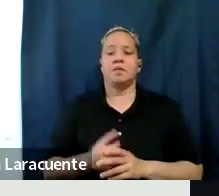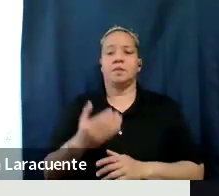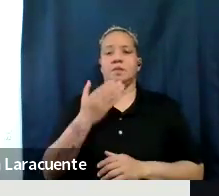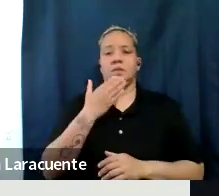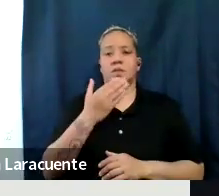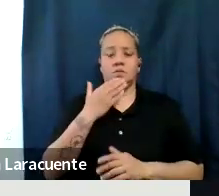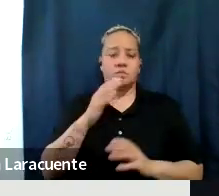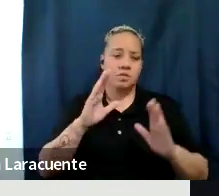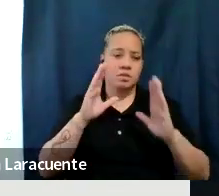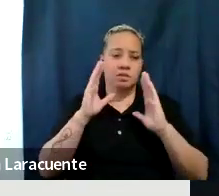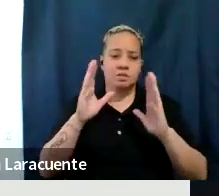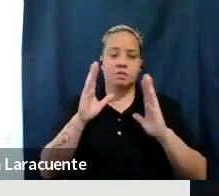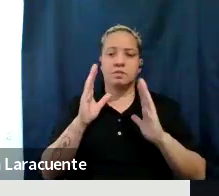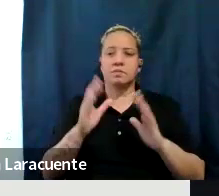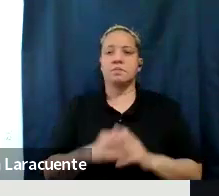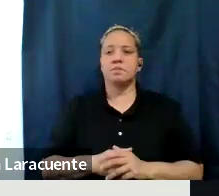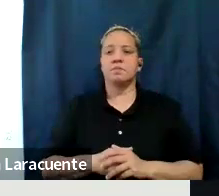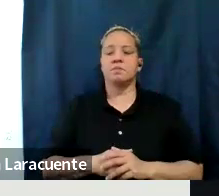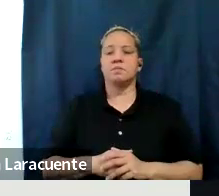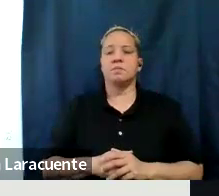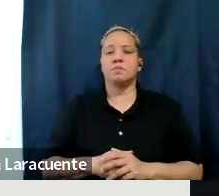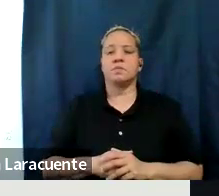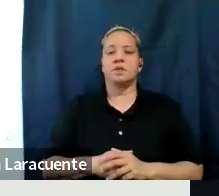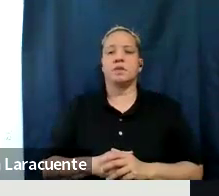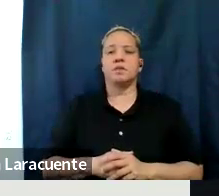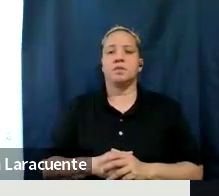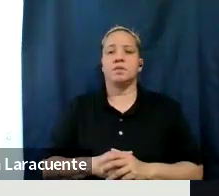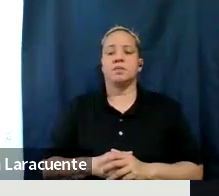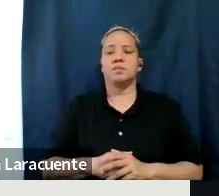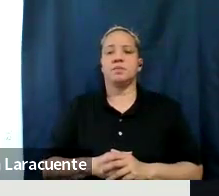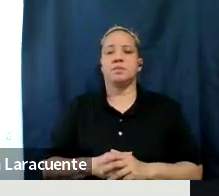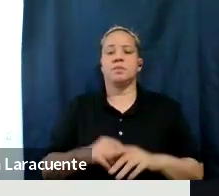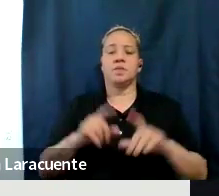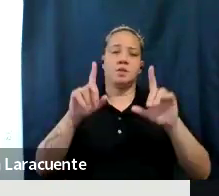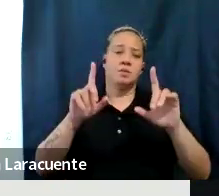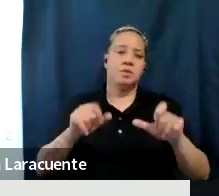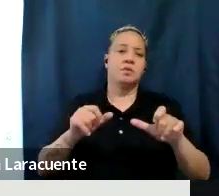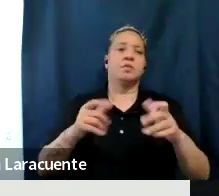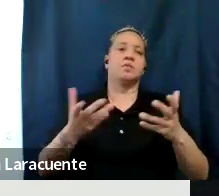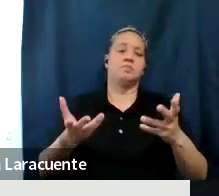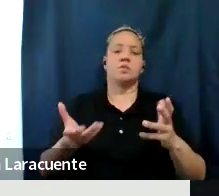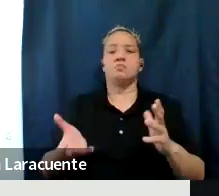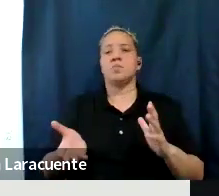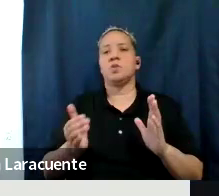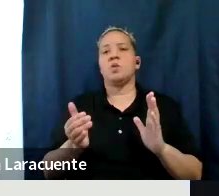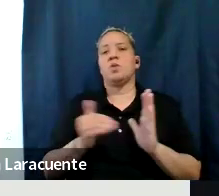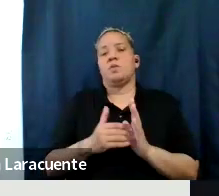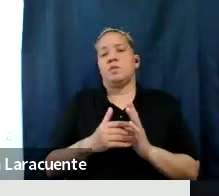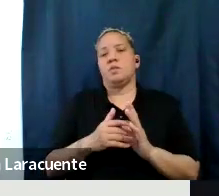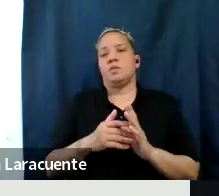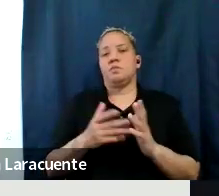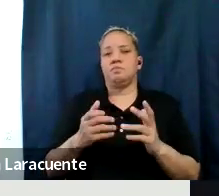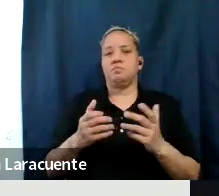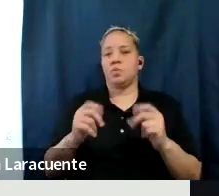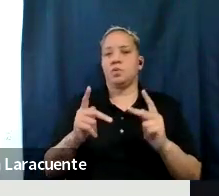su atención y les agradezco sus preguntas y bueno, espero que en otra ocasión pueda ofrecerles alguna